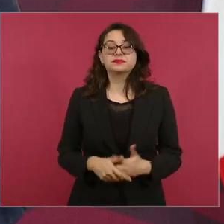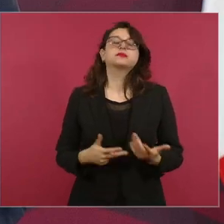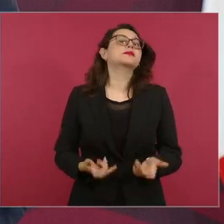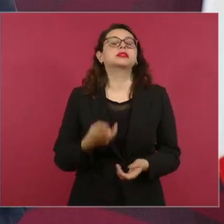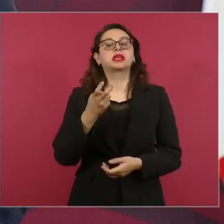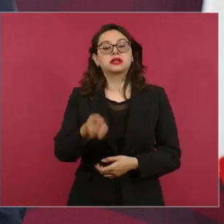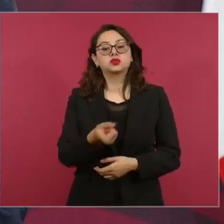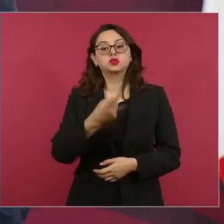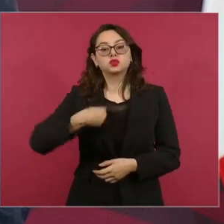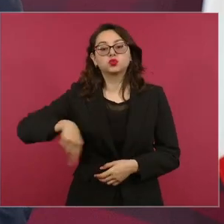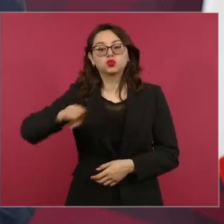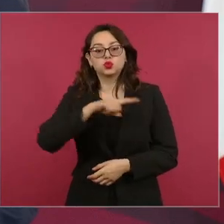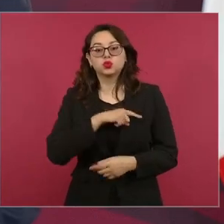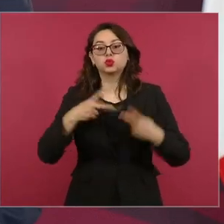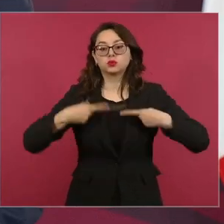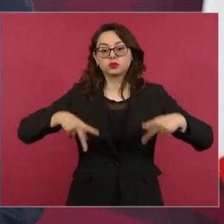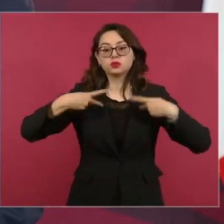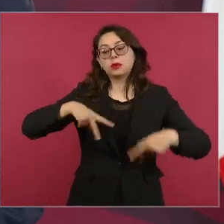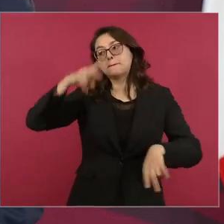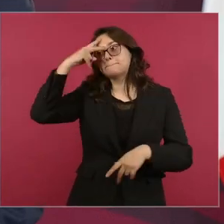¿qué sabes?